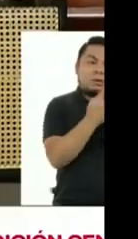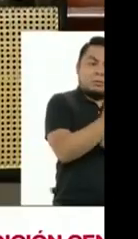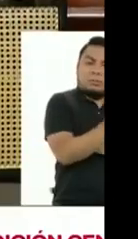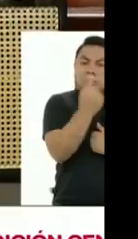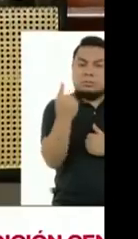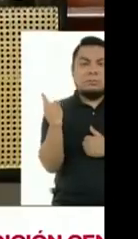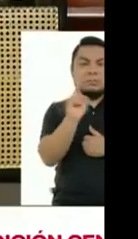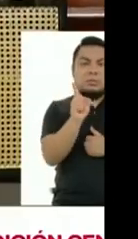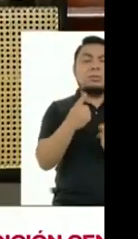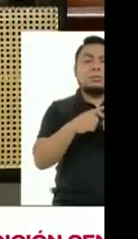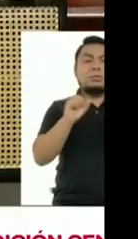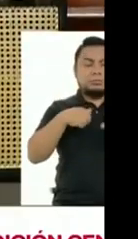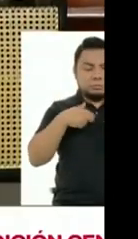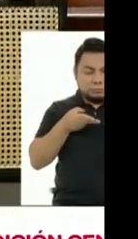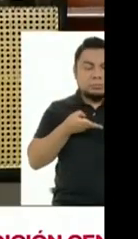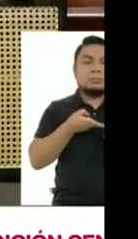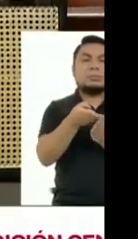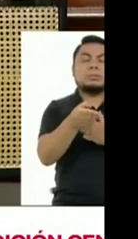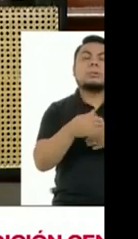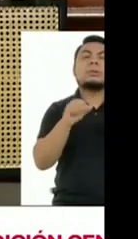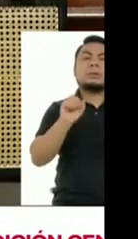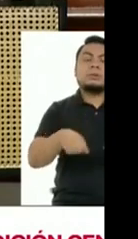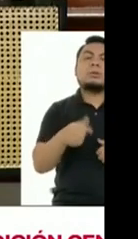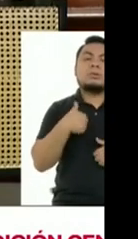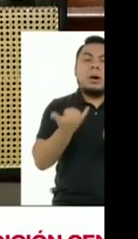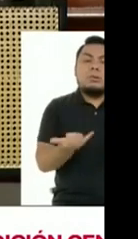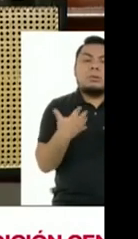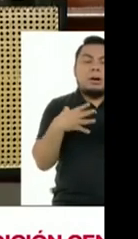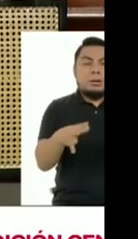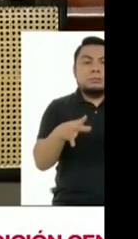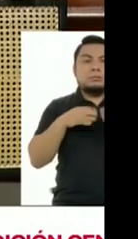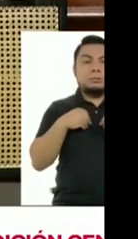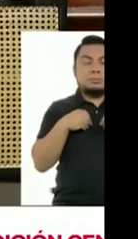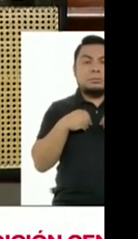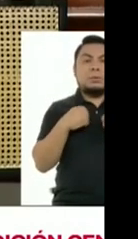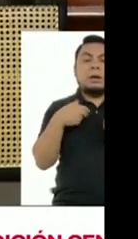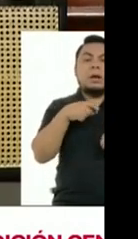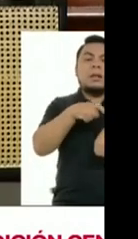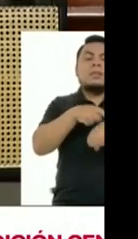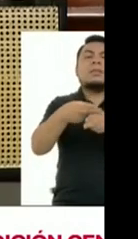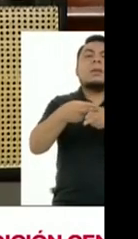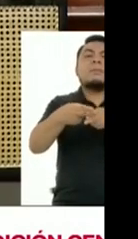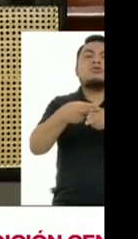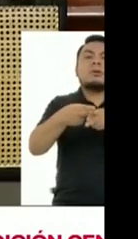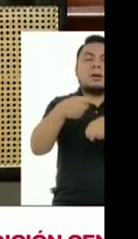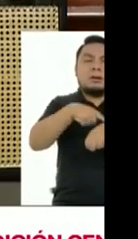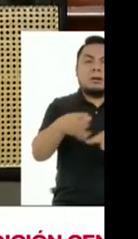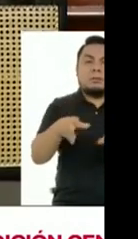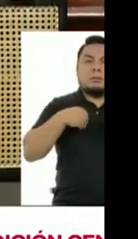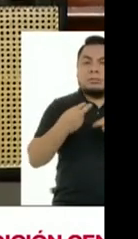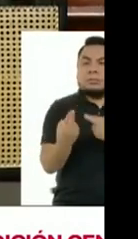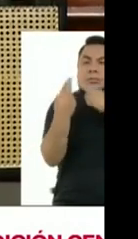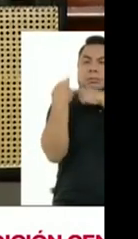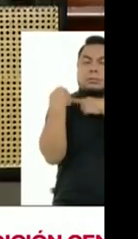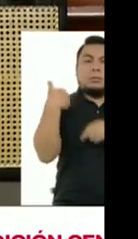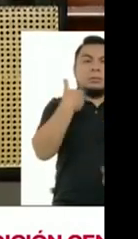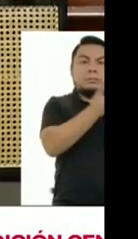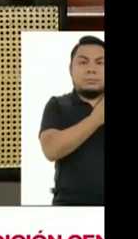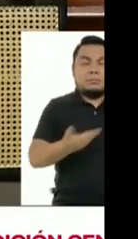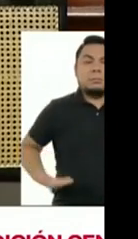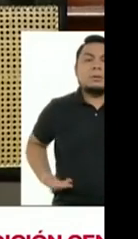mantengo mis principios y estoy asumiendo temporalmente la presidencia de la